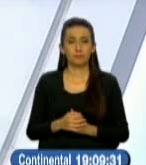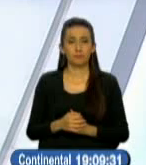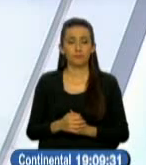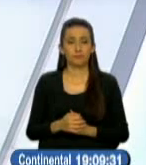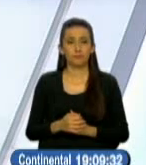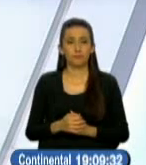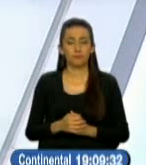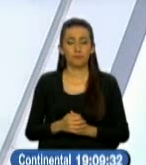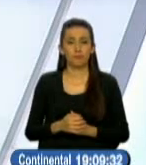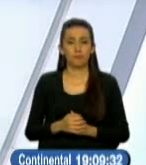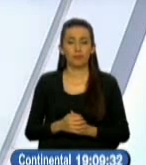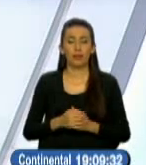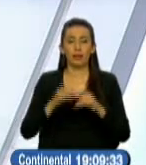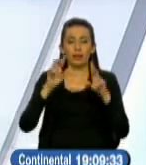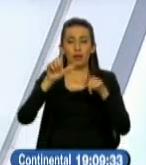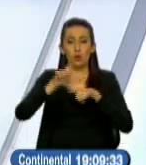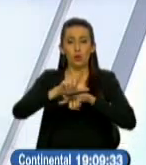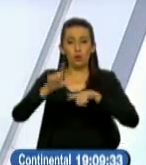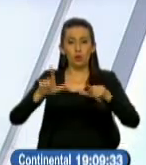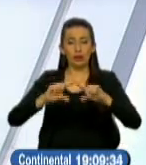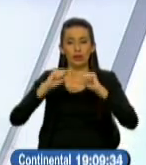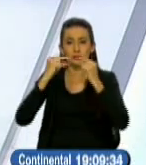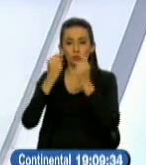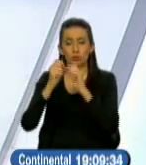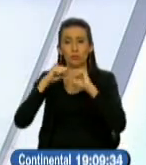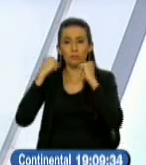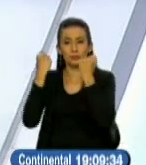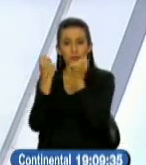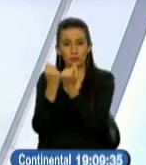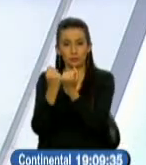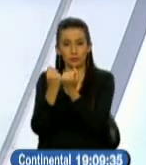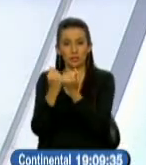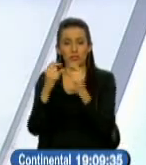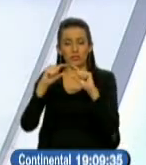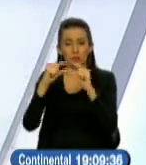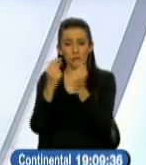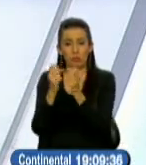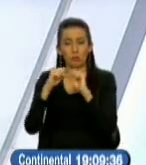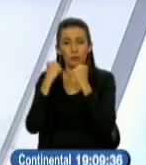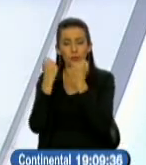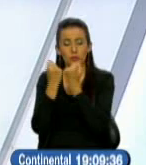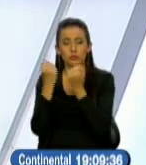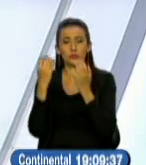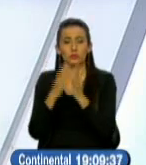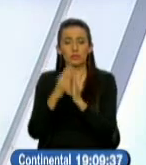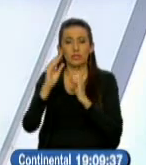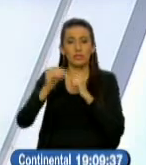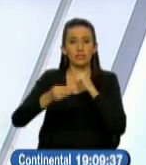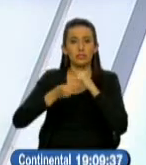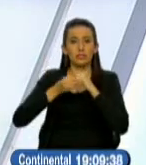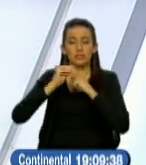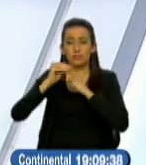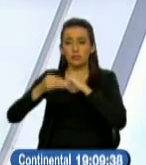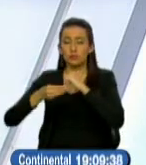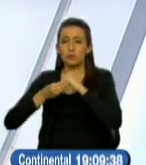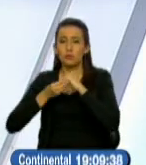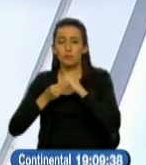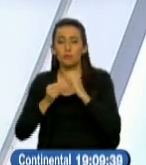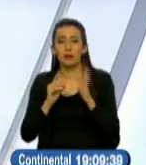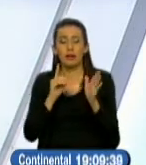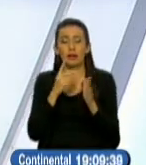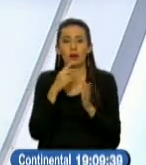Sectores sociales de Pichincha se sumaron al manifiesto presentado por el prefecto de Pichincha, Gustavo Baroja, a